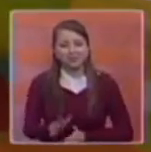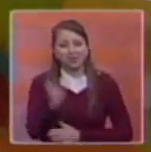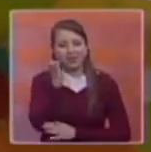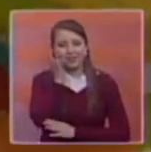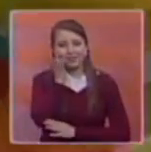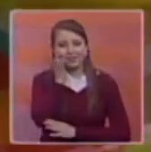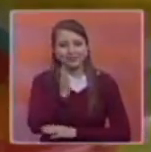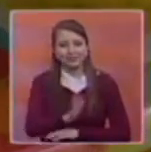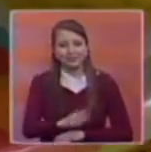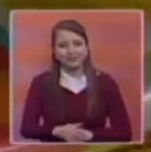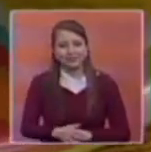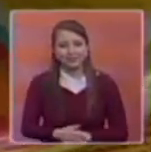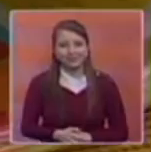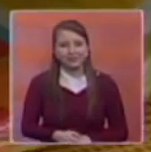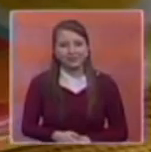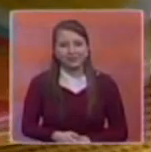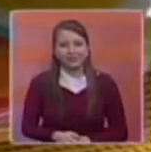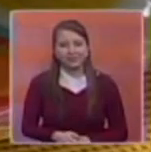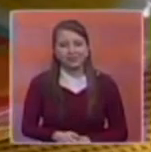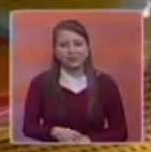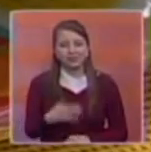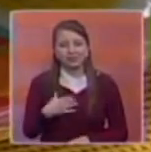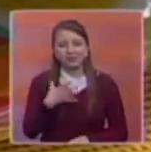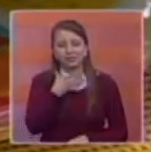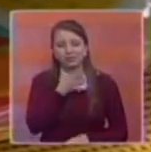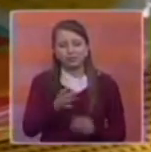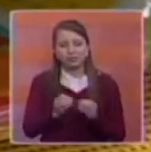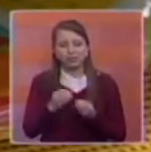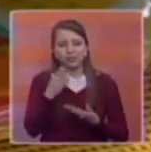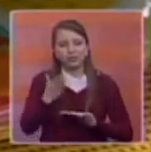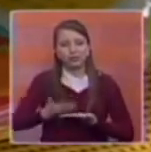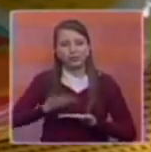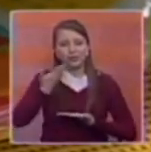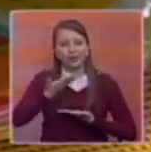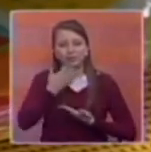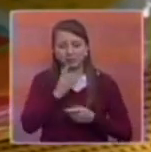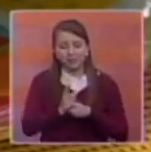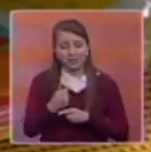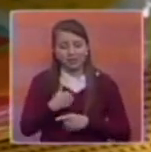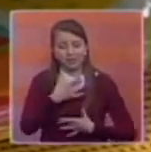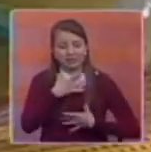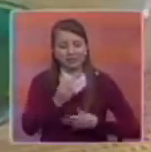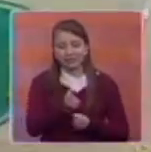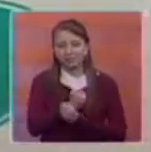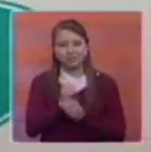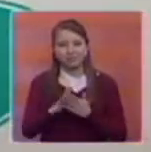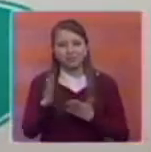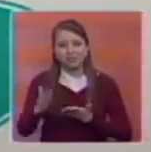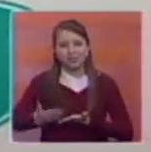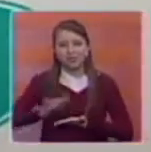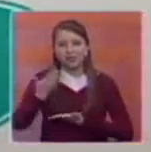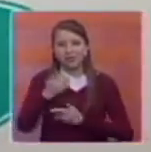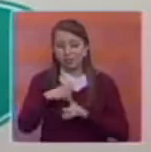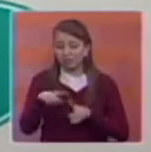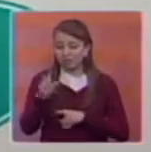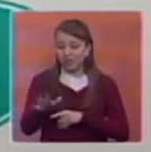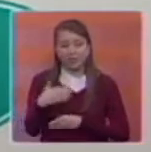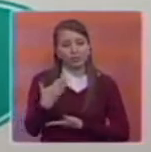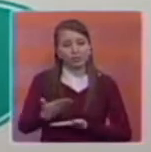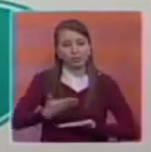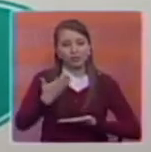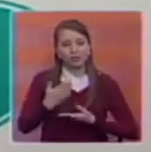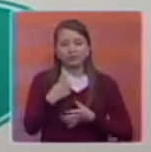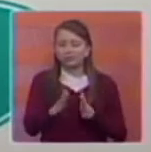Delicioso. ¿Saben qué? A mí me gustan mucho las sopas. Yo no voy a negar que yo soy sopera, ¿no? Pero realmente esta sopa